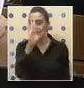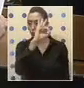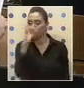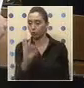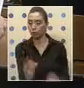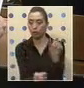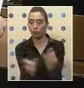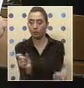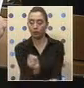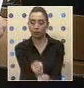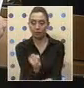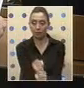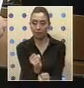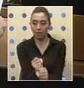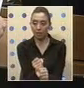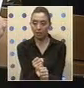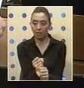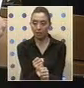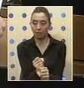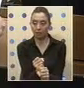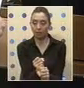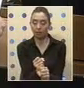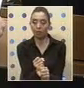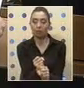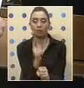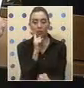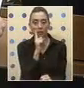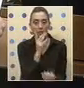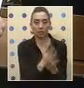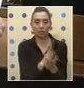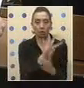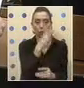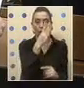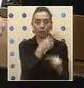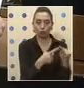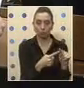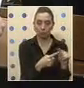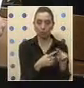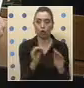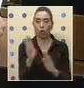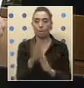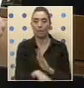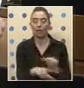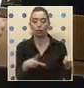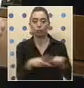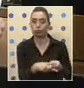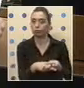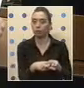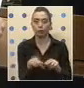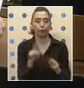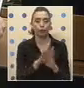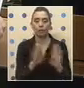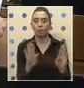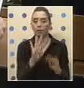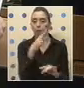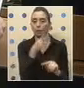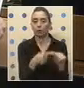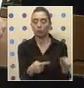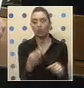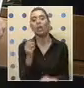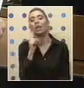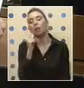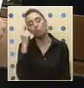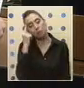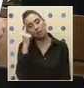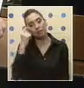sus trabajadores tiene o cuarto medio o menos. No tiene escolaridad completa. ¿Quién quiere pensar